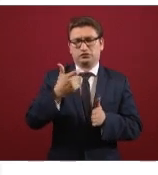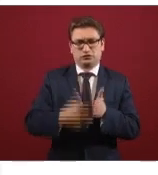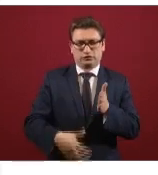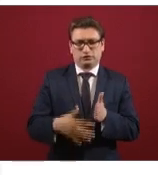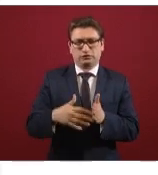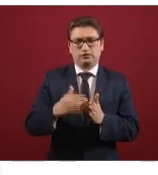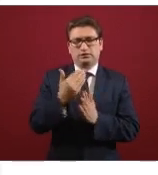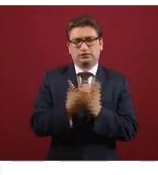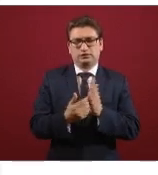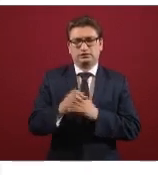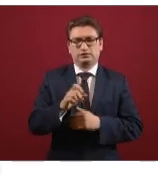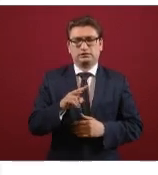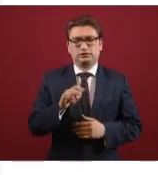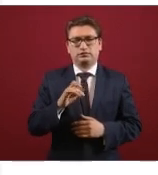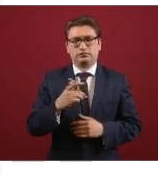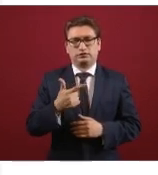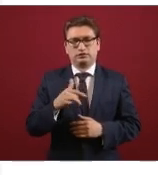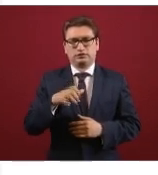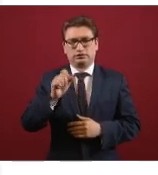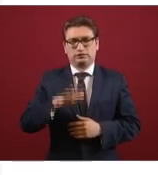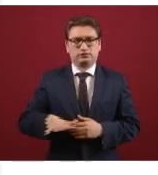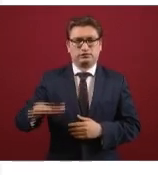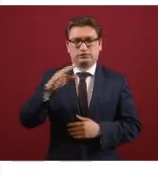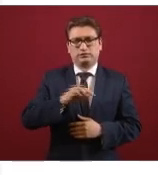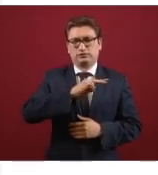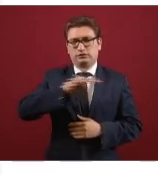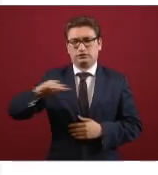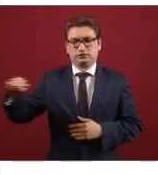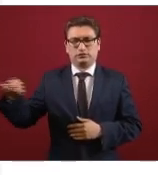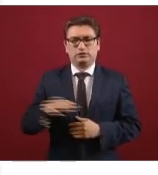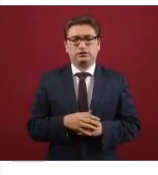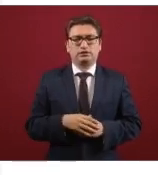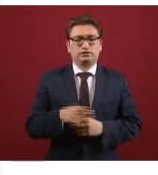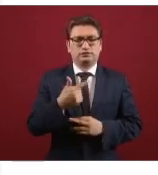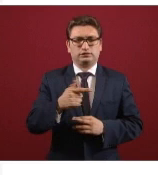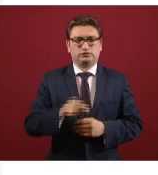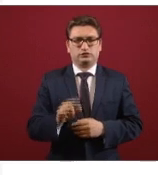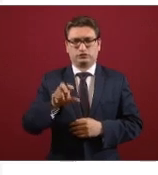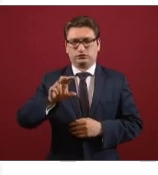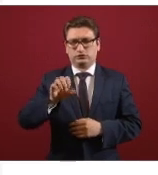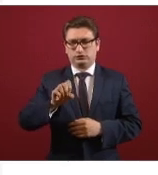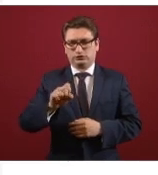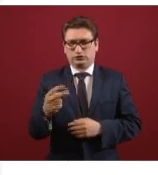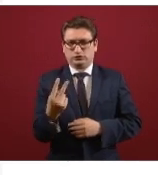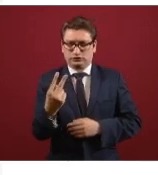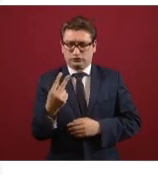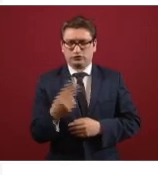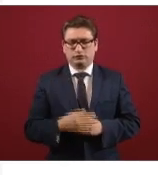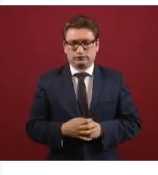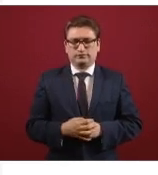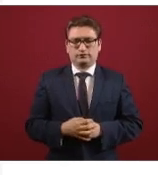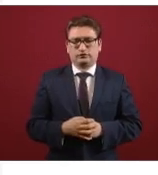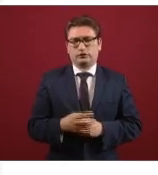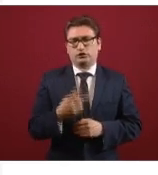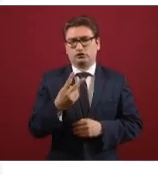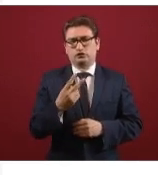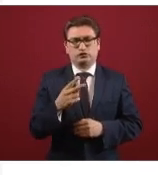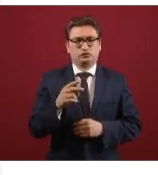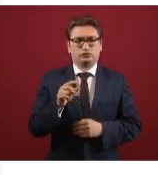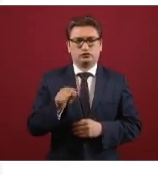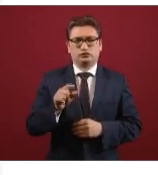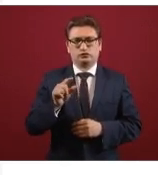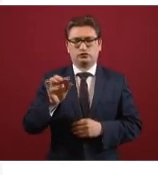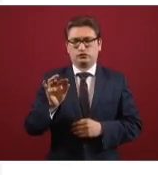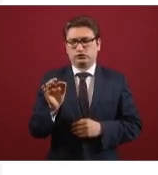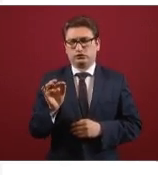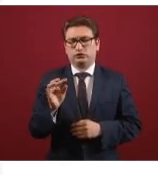ser bigas en tarímbaro michoacán a 7 pesos 62 centavos por litro 244 el